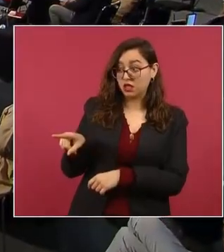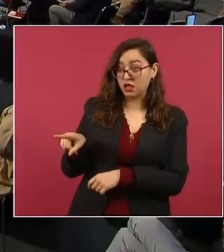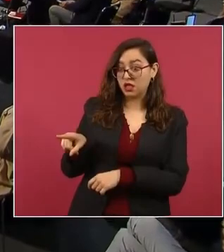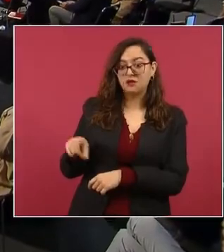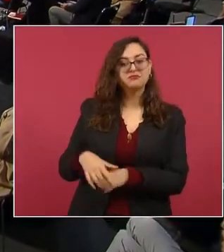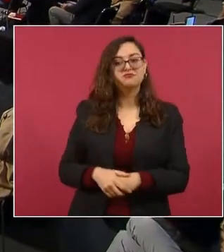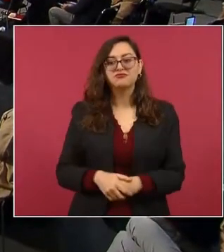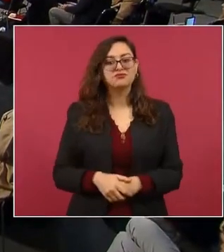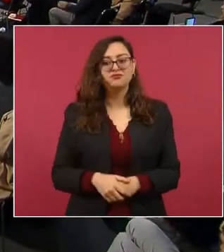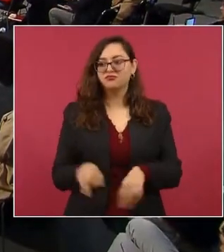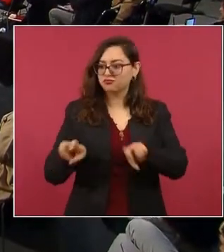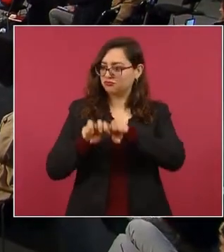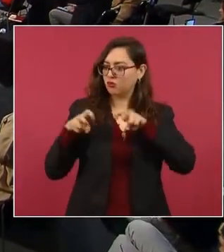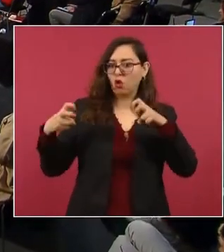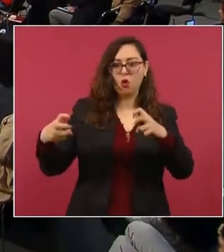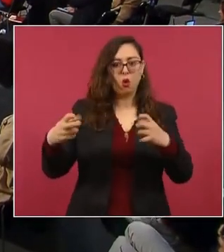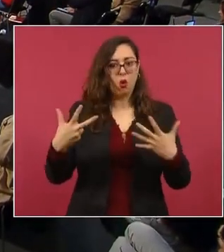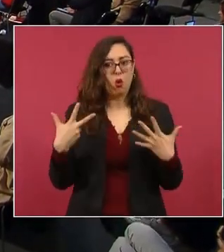ocho